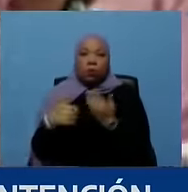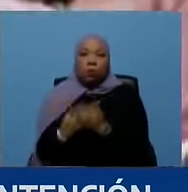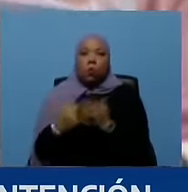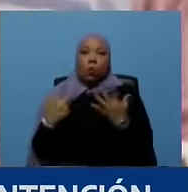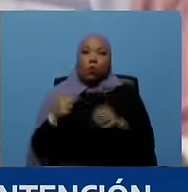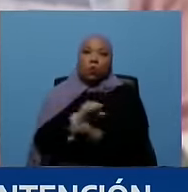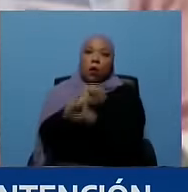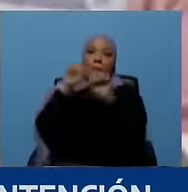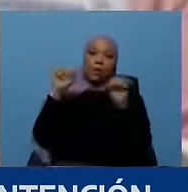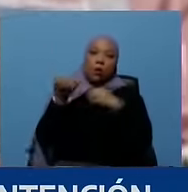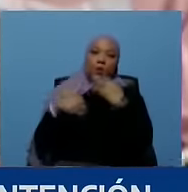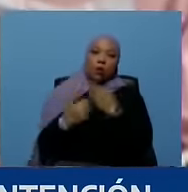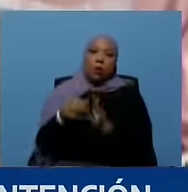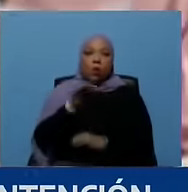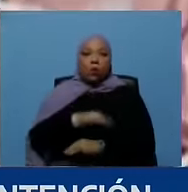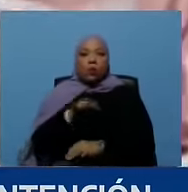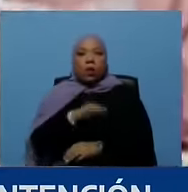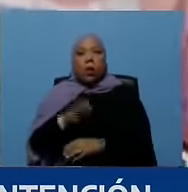mañana. Sí, señor.